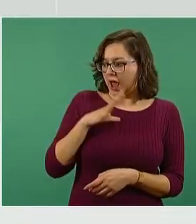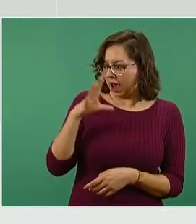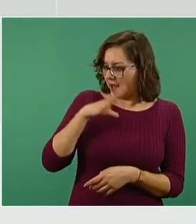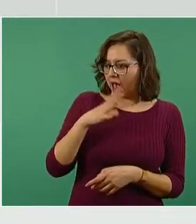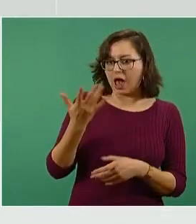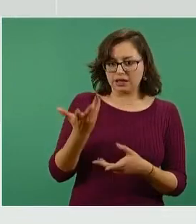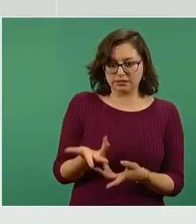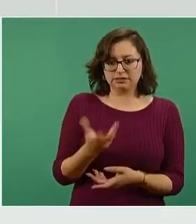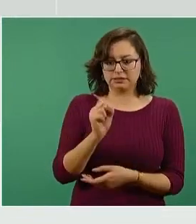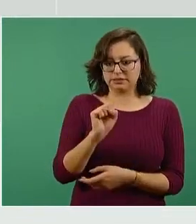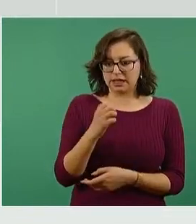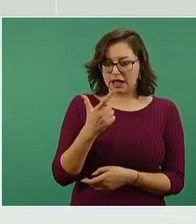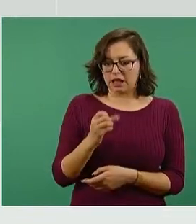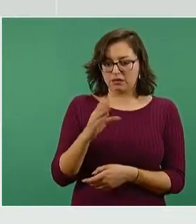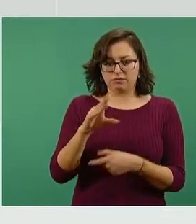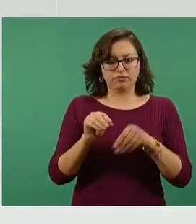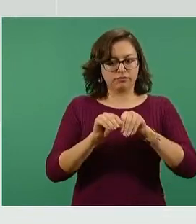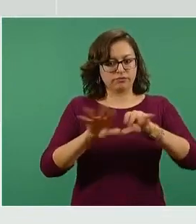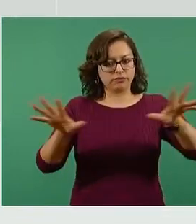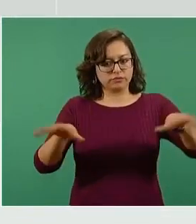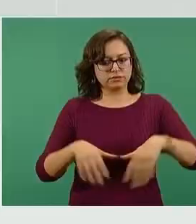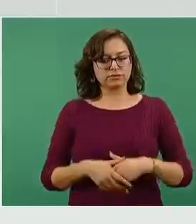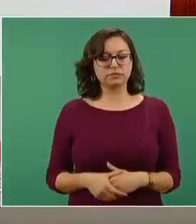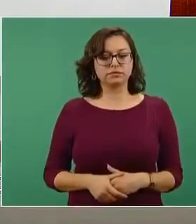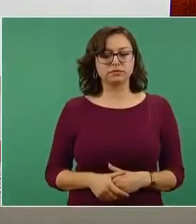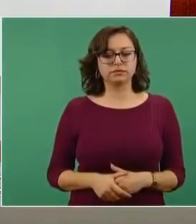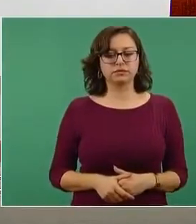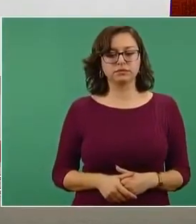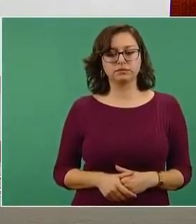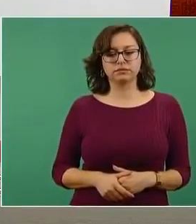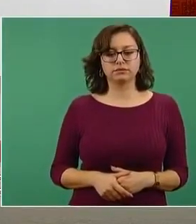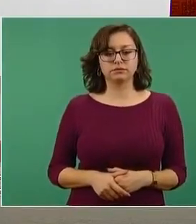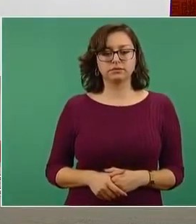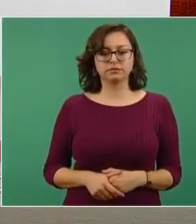de la Secretaría de Gobernación en estas reuniones que tiene.